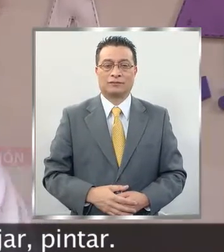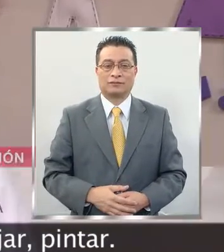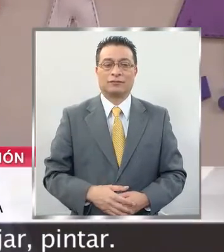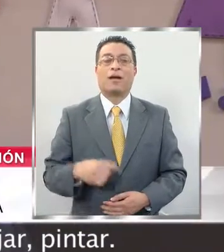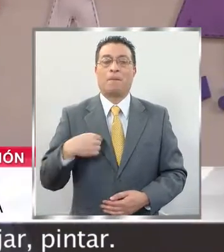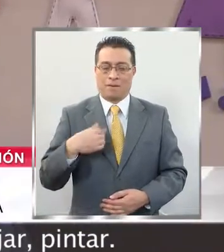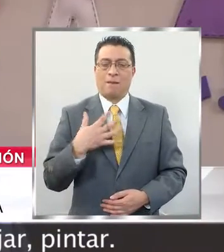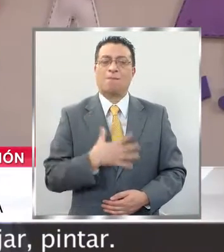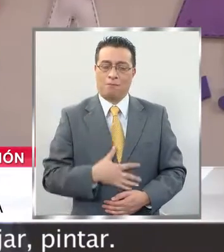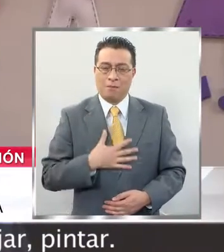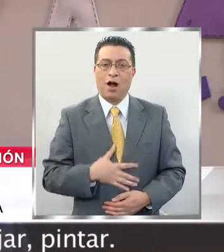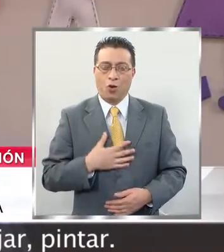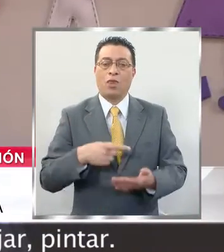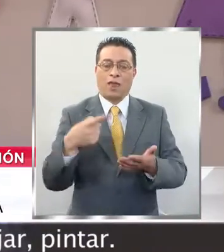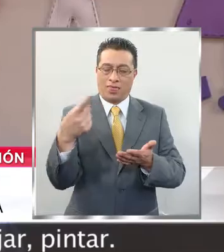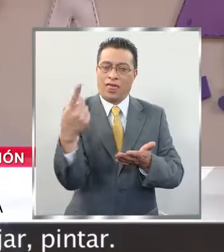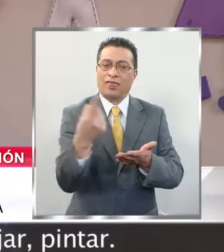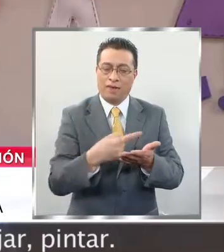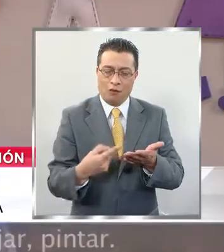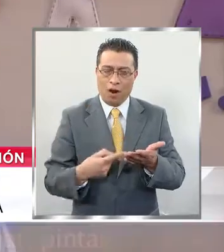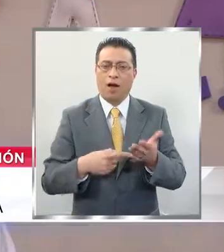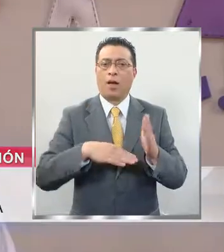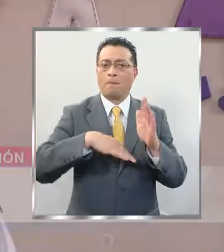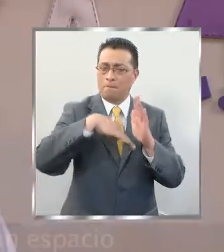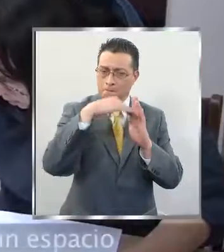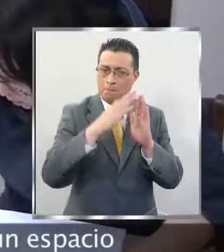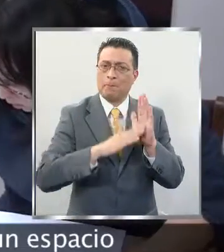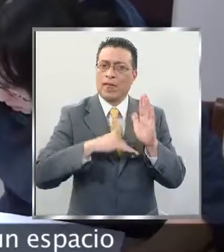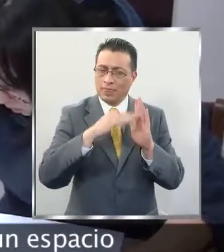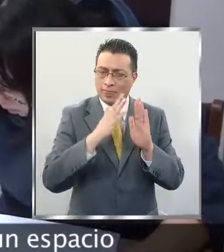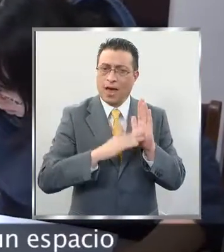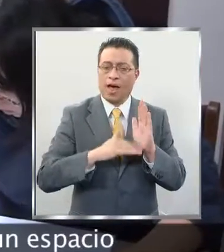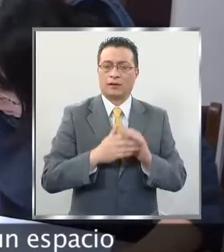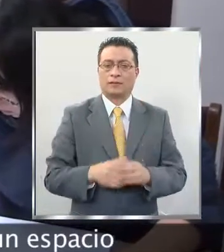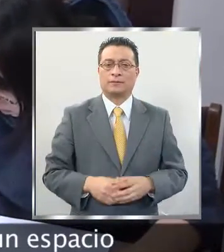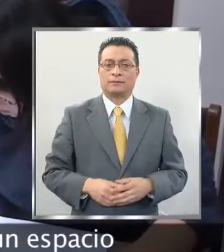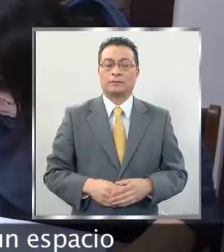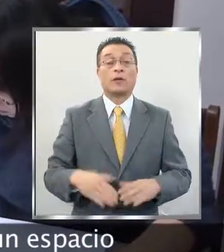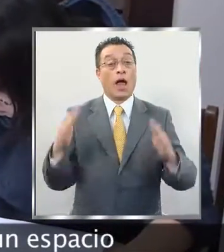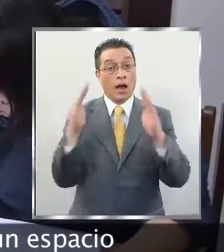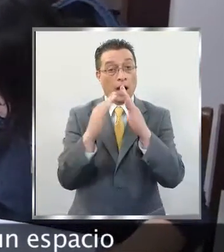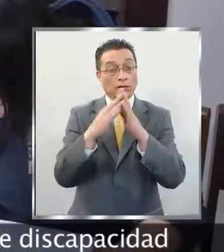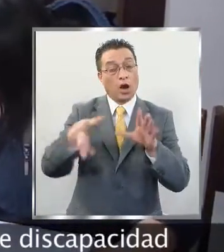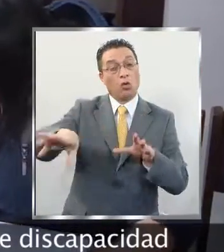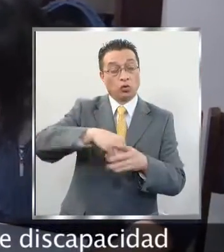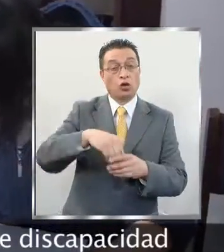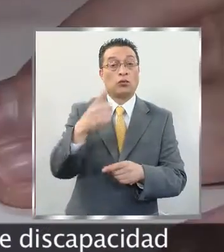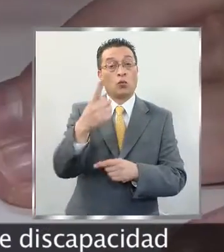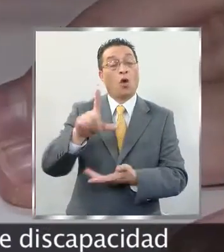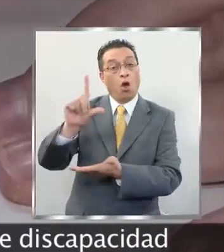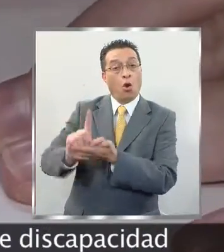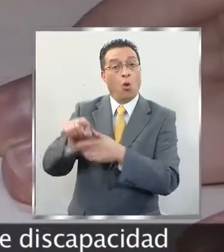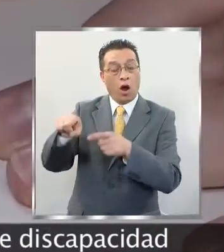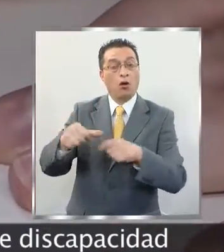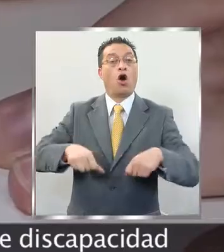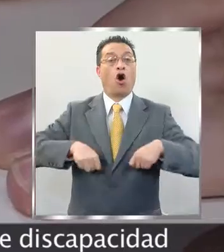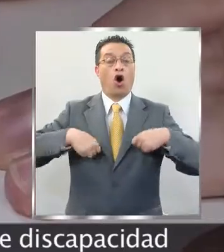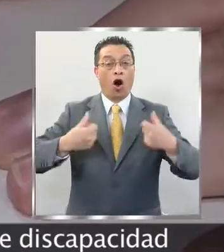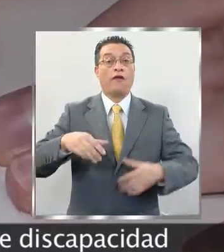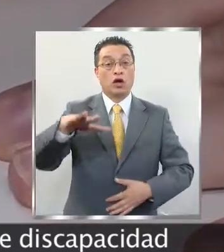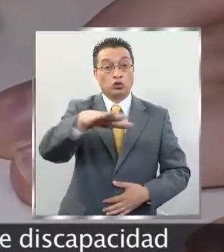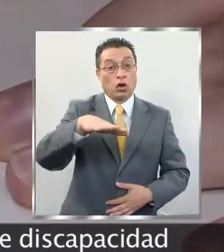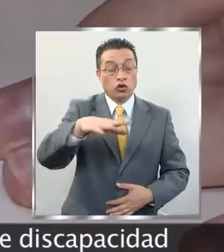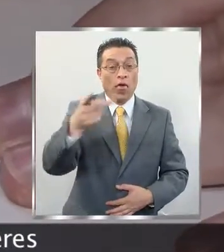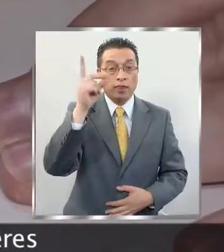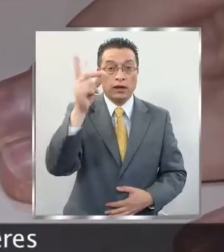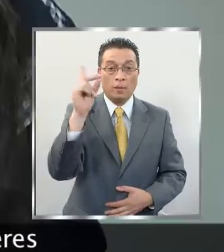dibujar, pintar. La Casa de la Inclusión es un espacio para que jóvenes en situación de